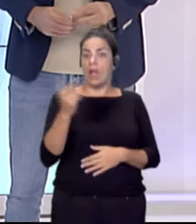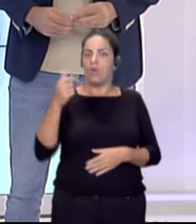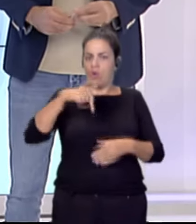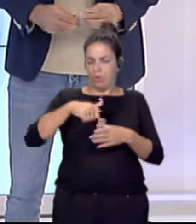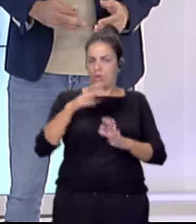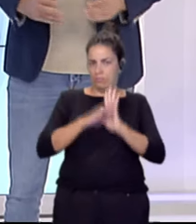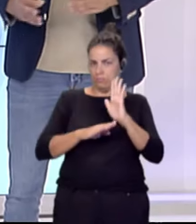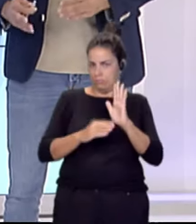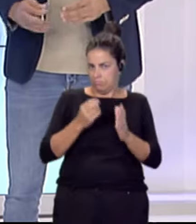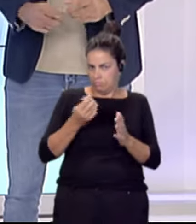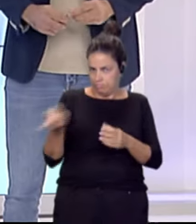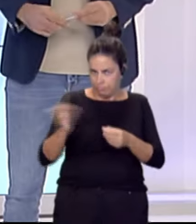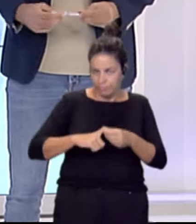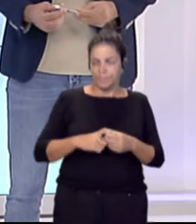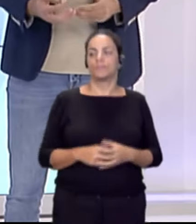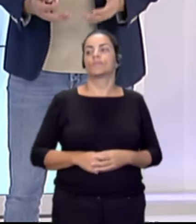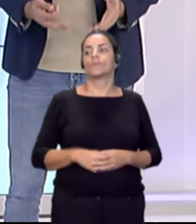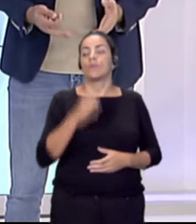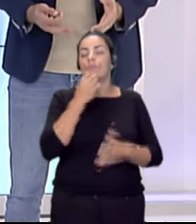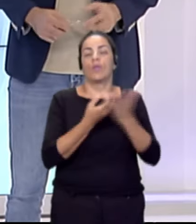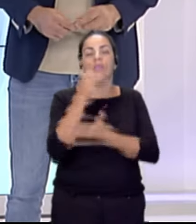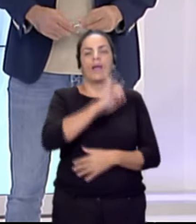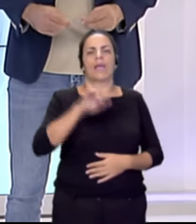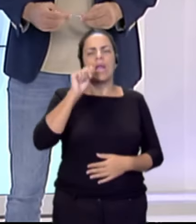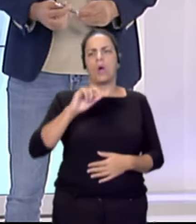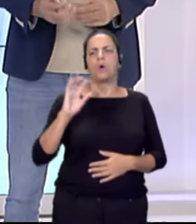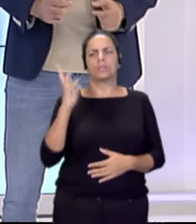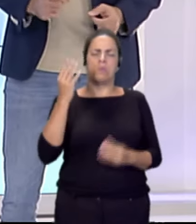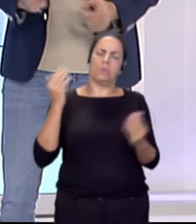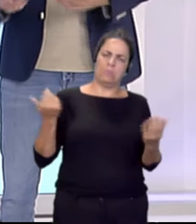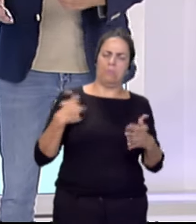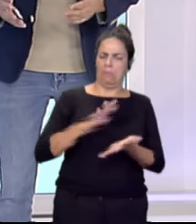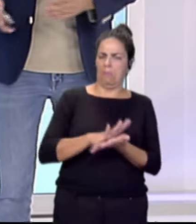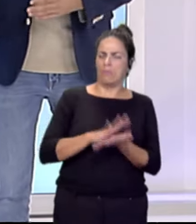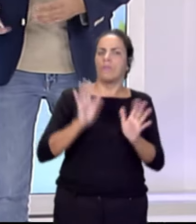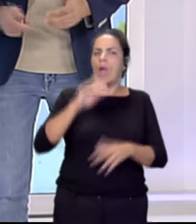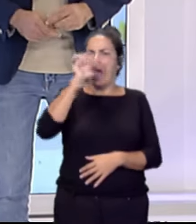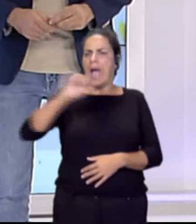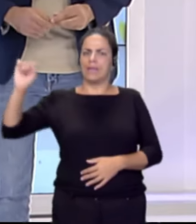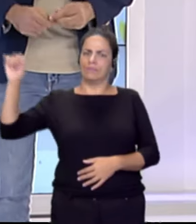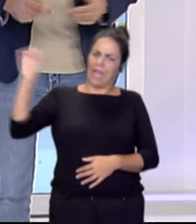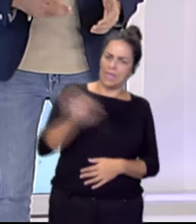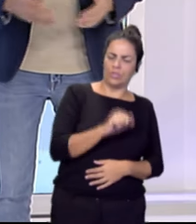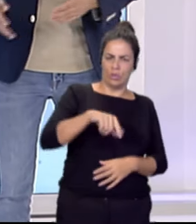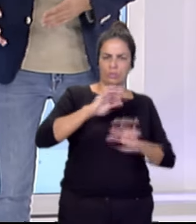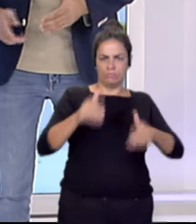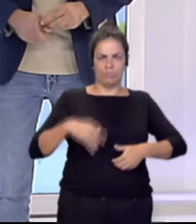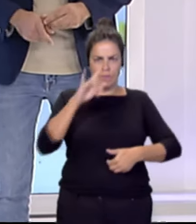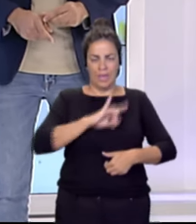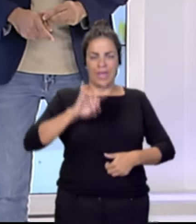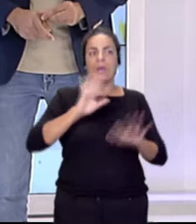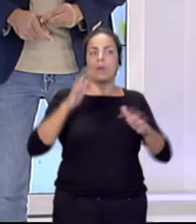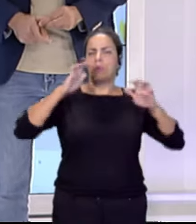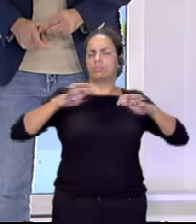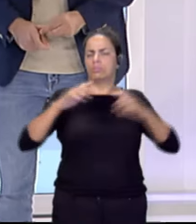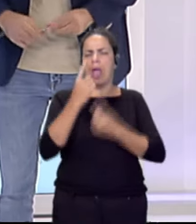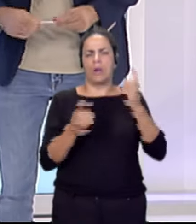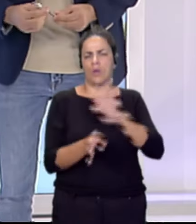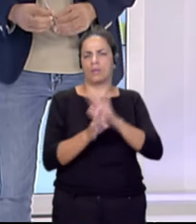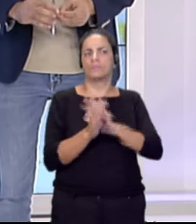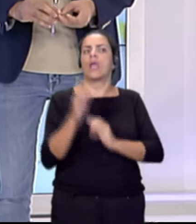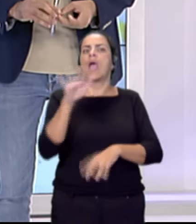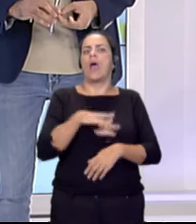Buenos días Canarias, hoy va menos la inestabilidad, regresa el alisio del archipiélago, pero hemos seguido con algunas precipitaciones, de hecho llueve todavía hasta hora de la mañana en puntos del